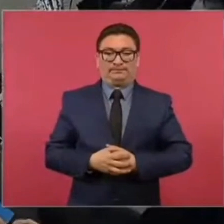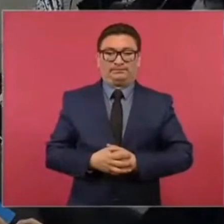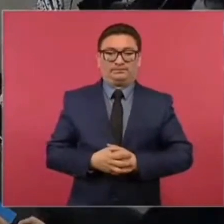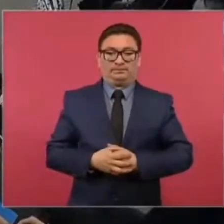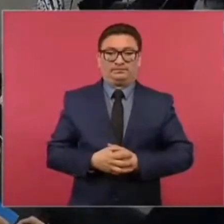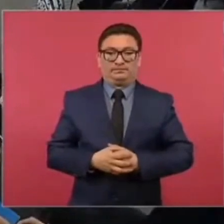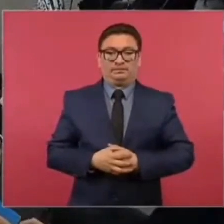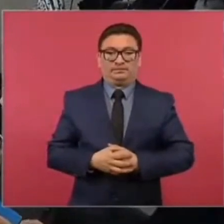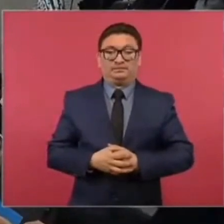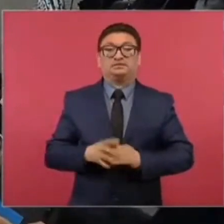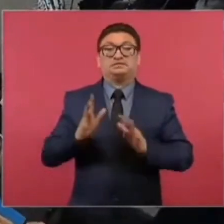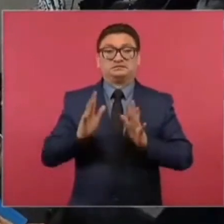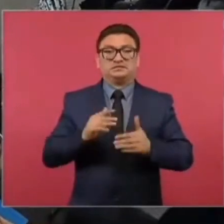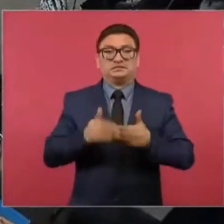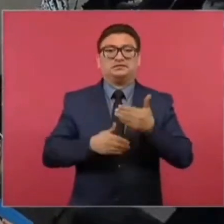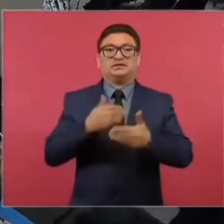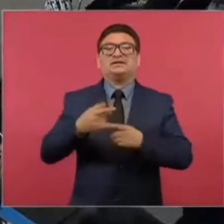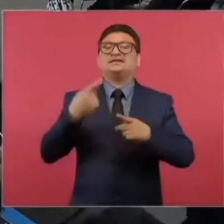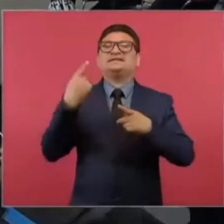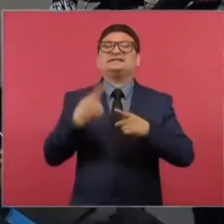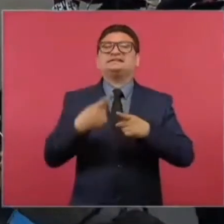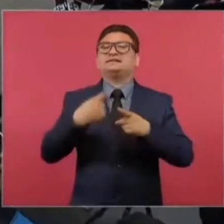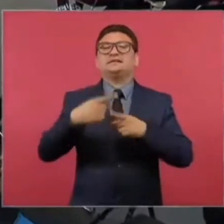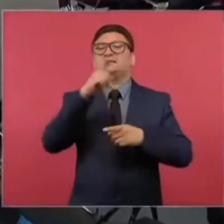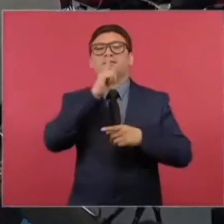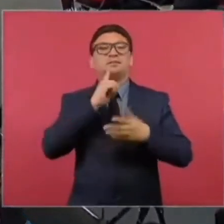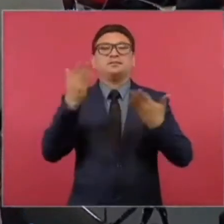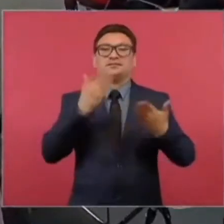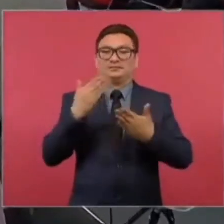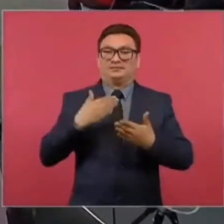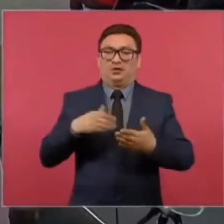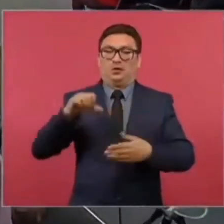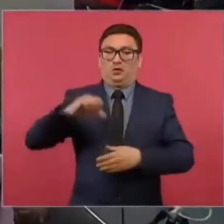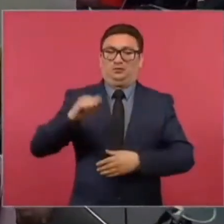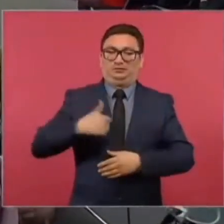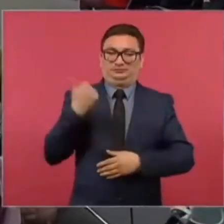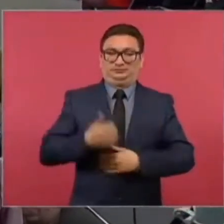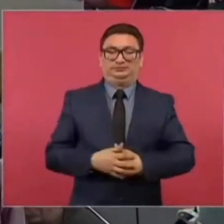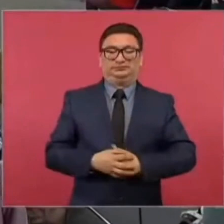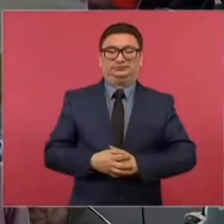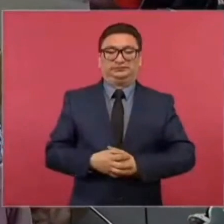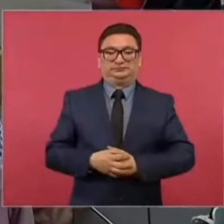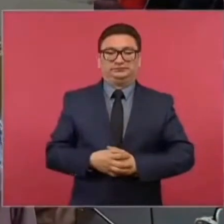Ya estamos, ya adelantamos el quién es quién en la mentira.